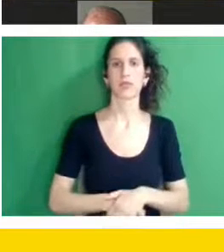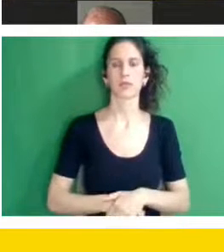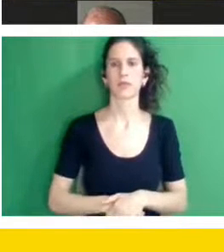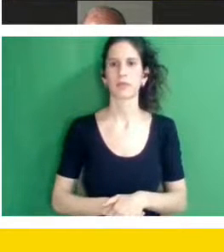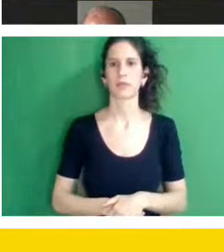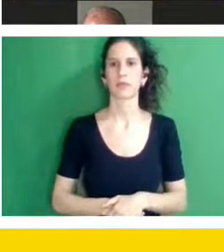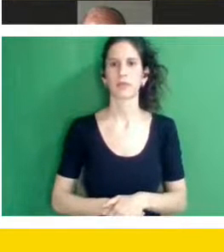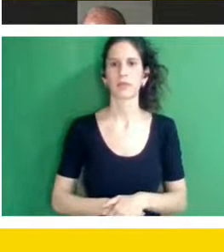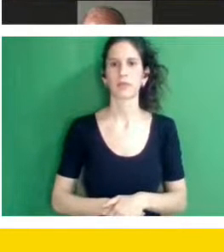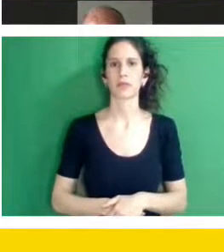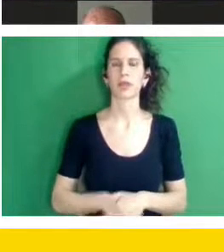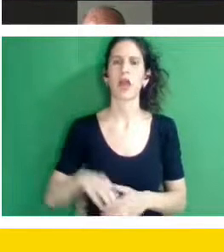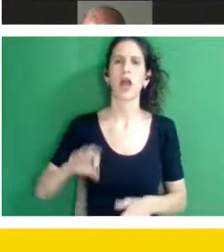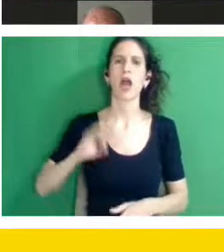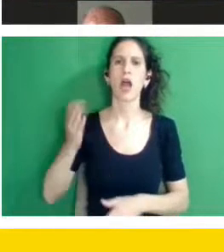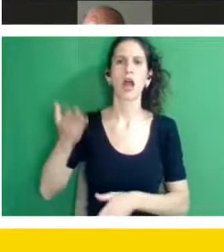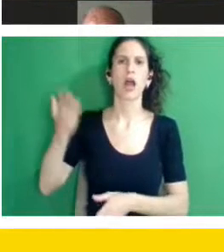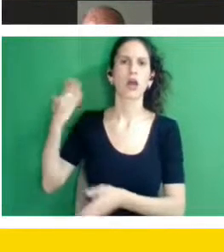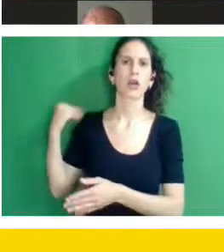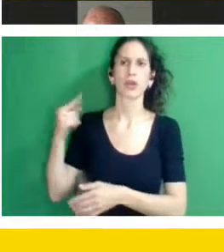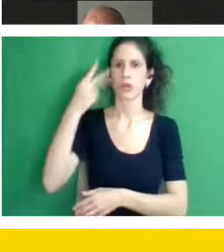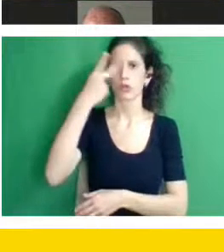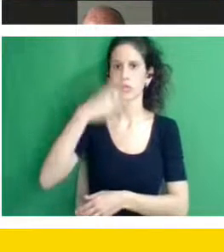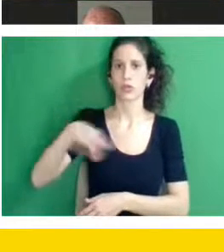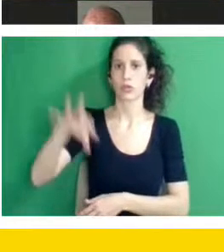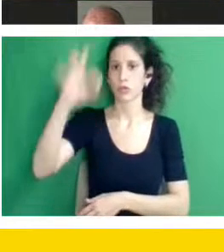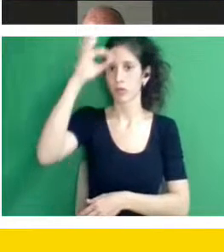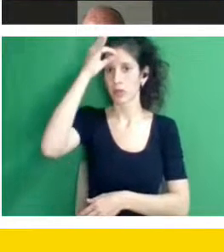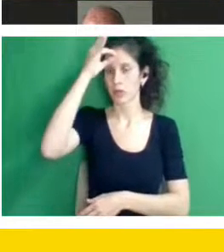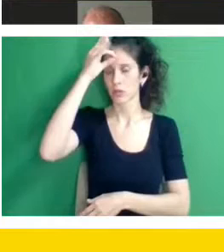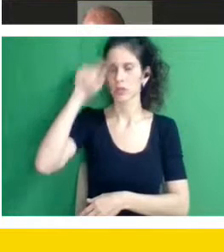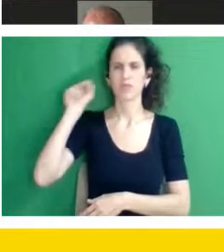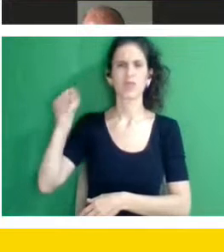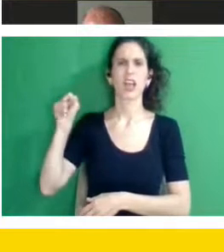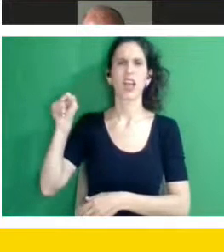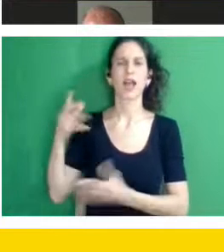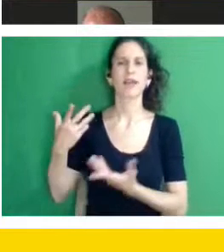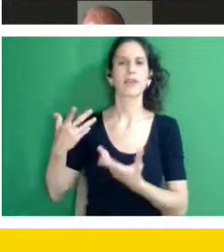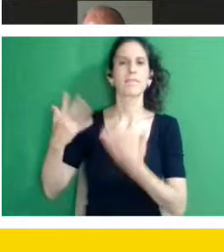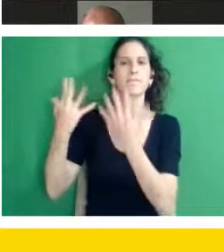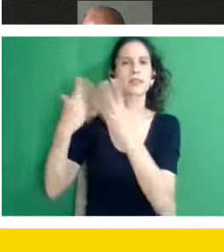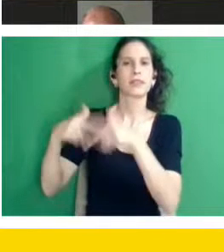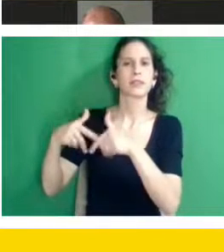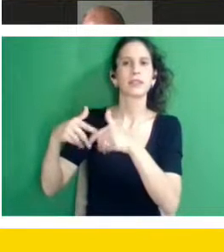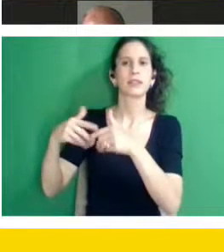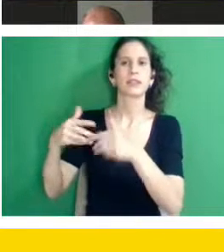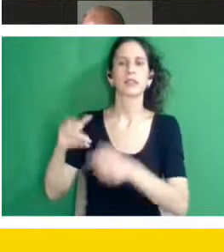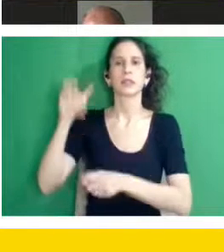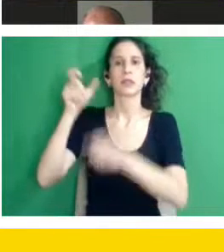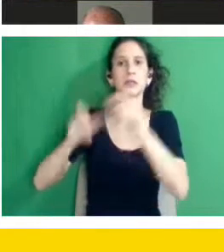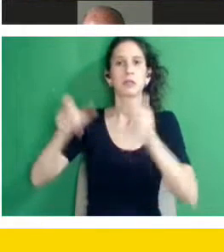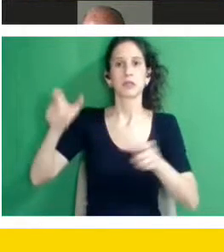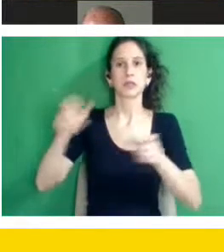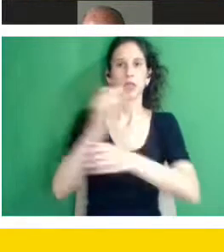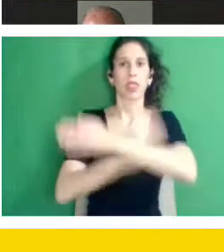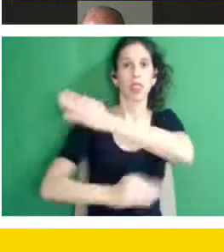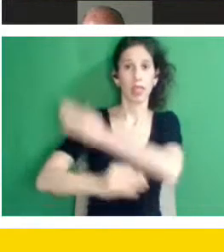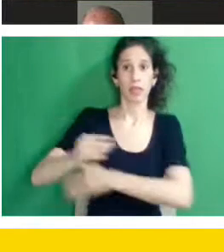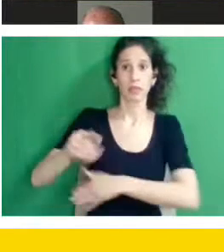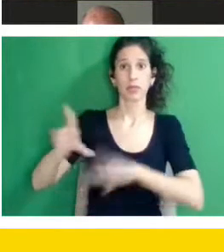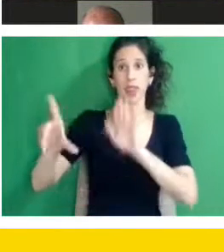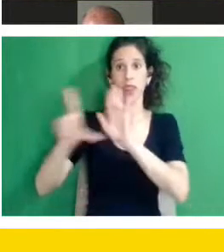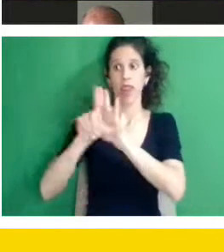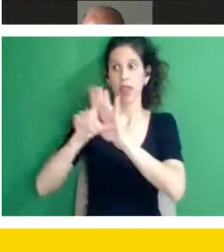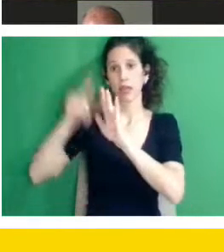Integración de la Persona con Discapacidad, que ha sido creado por la ley, pero no ha sido implementado, y que este sería el sistema